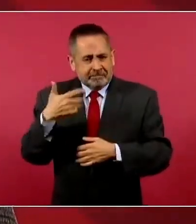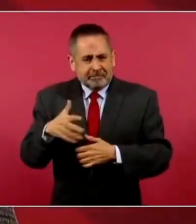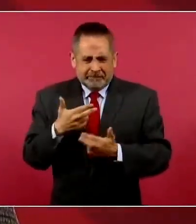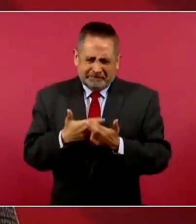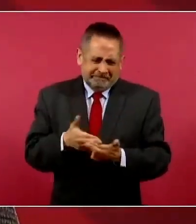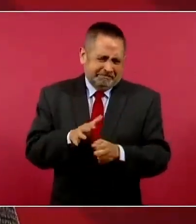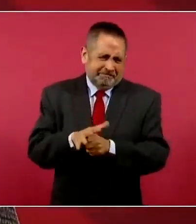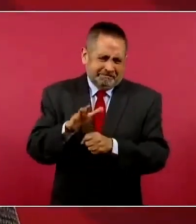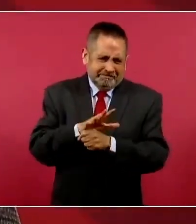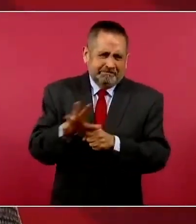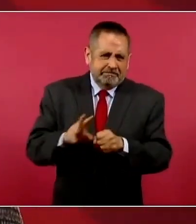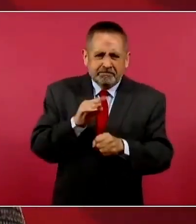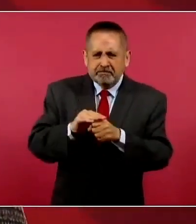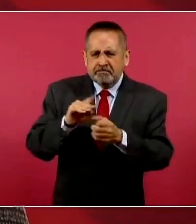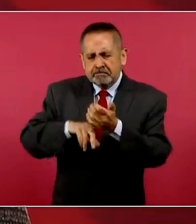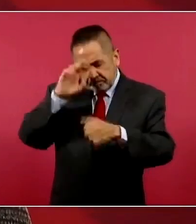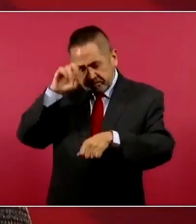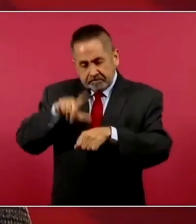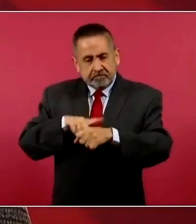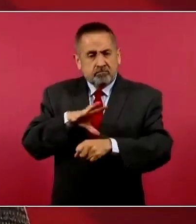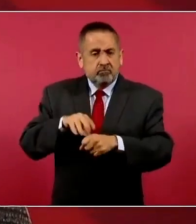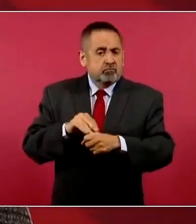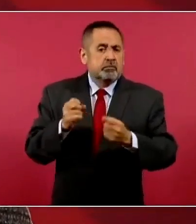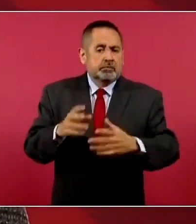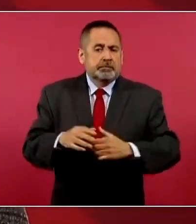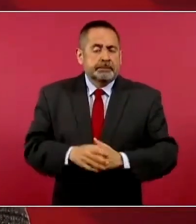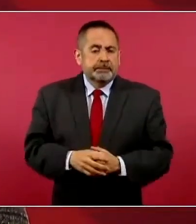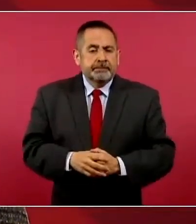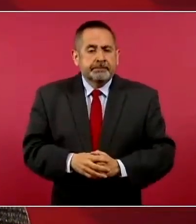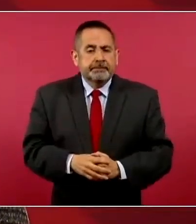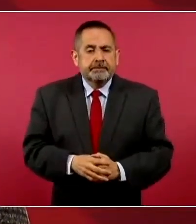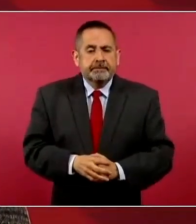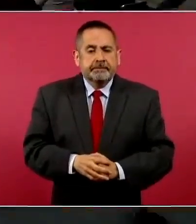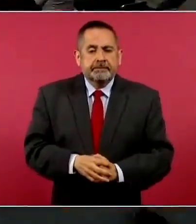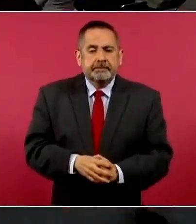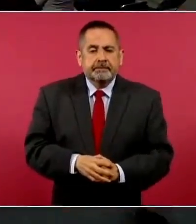riqueza artística, cultural. Y hubo un tiempo